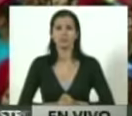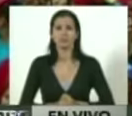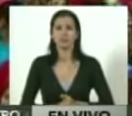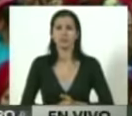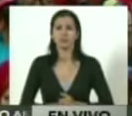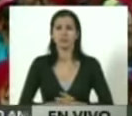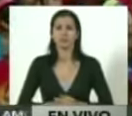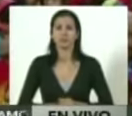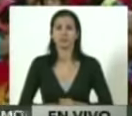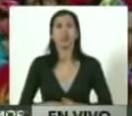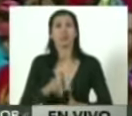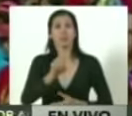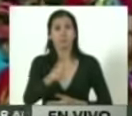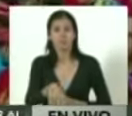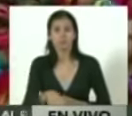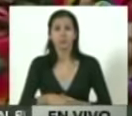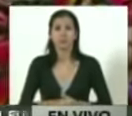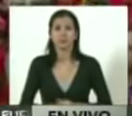También